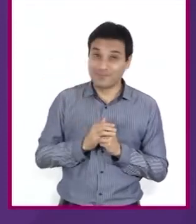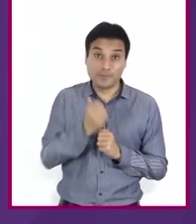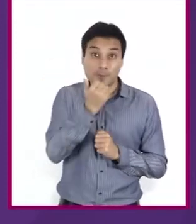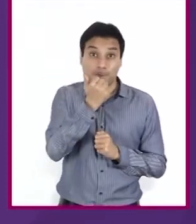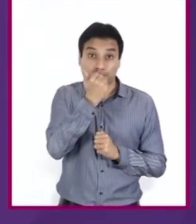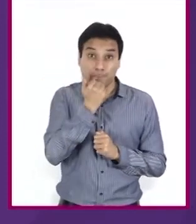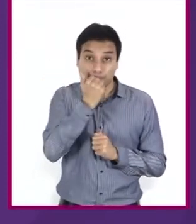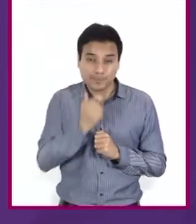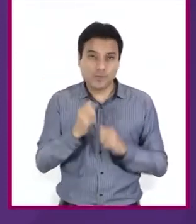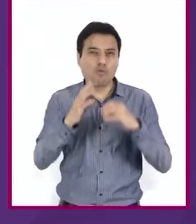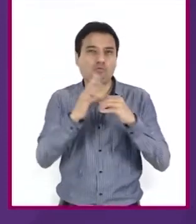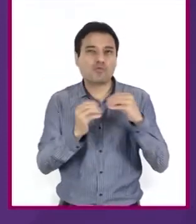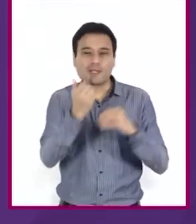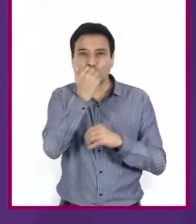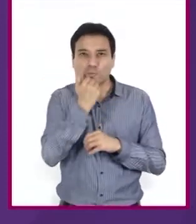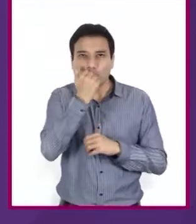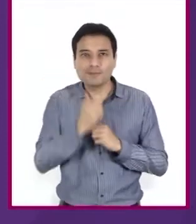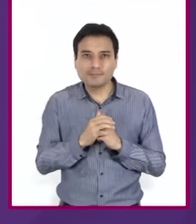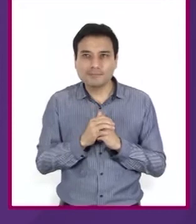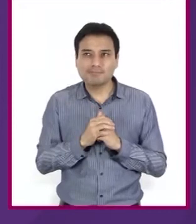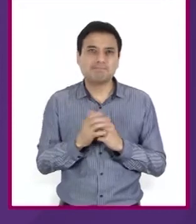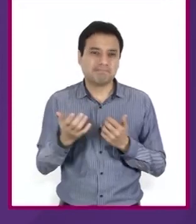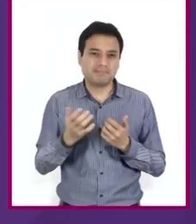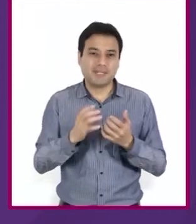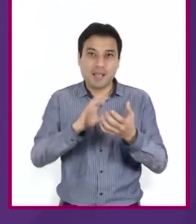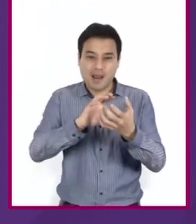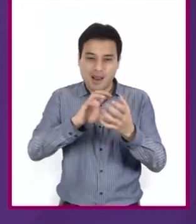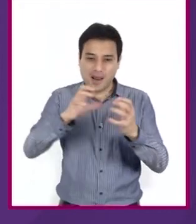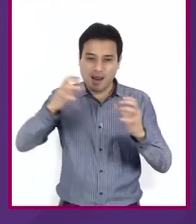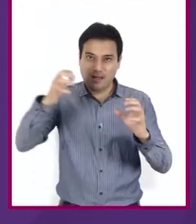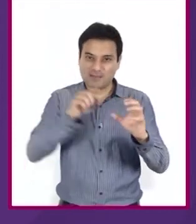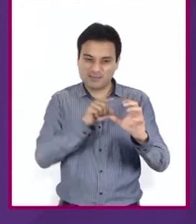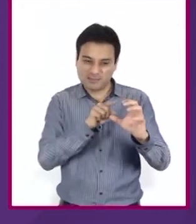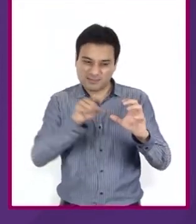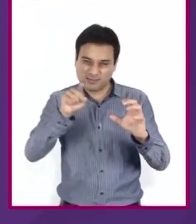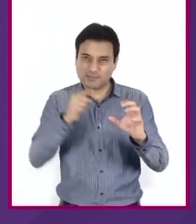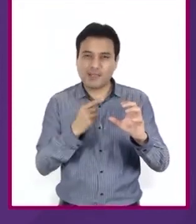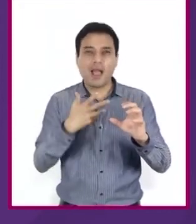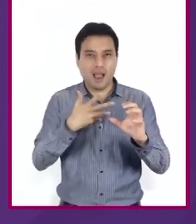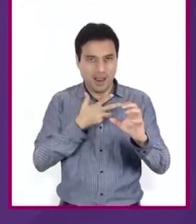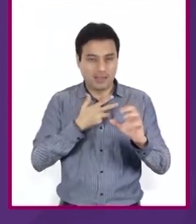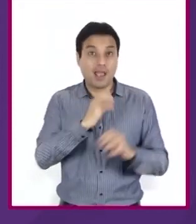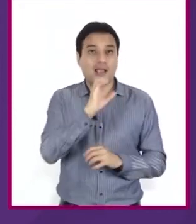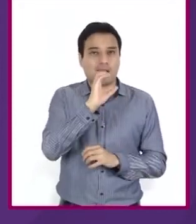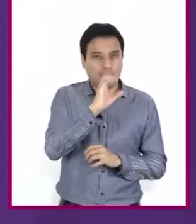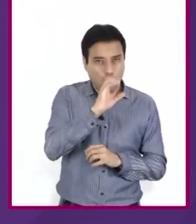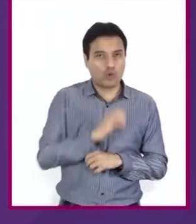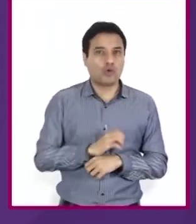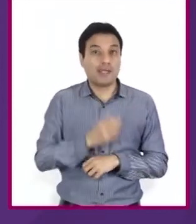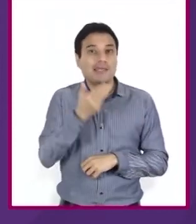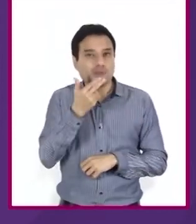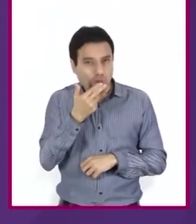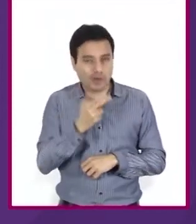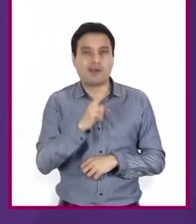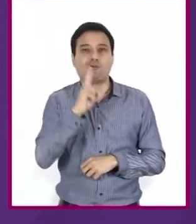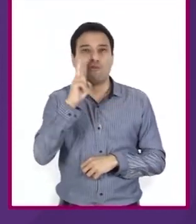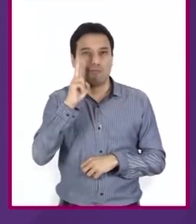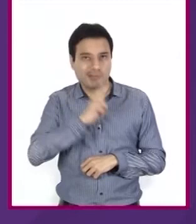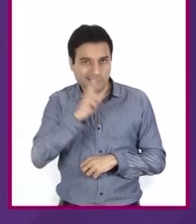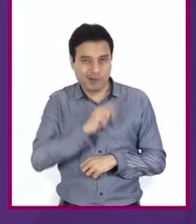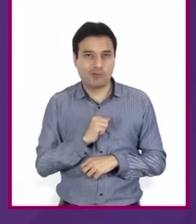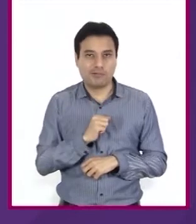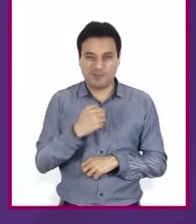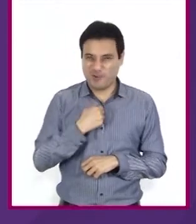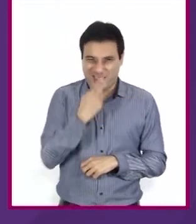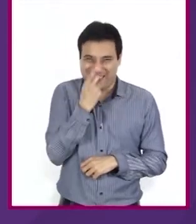y la fructosa son cadenas largas, compuestas de carbono, hidrógeno y oxígeno. Y como ya